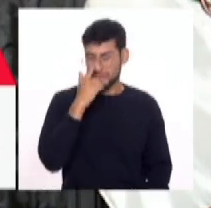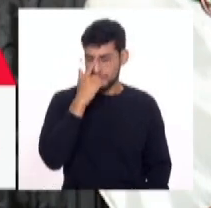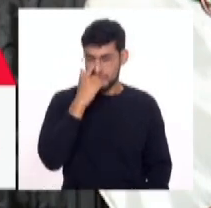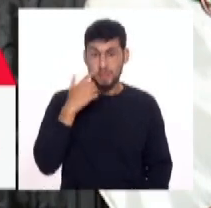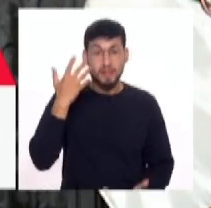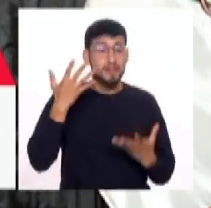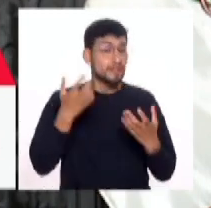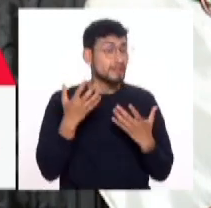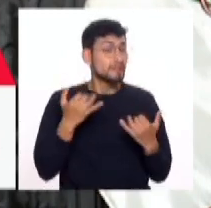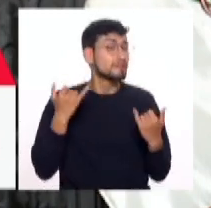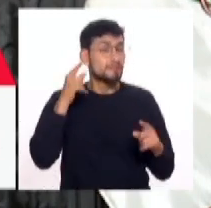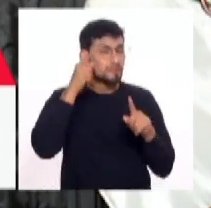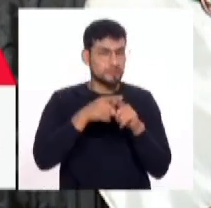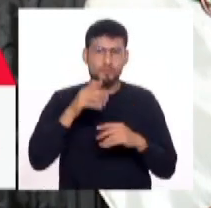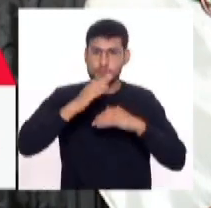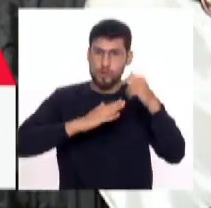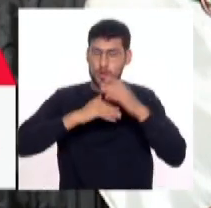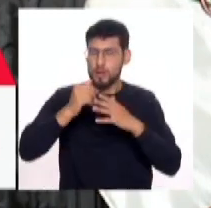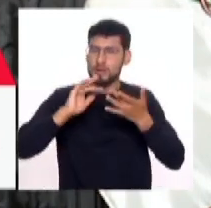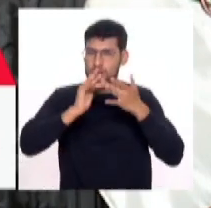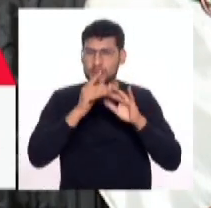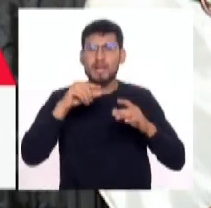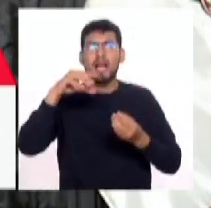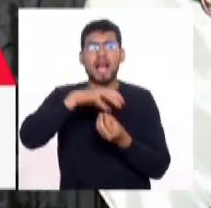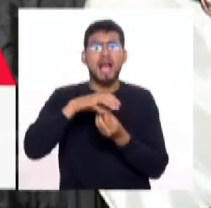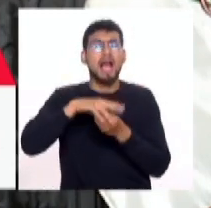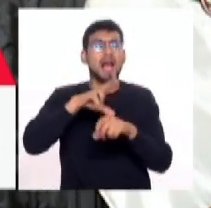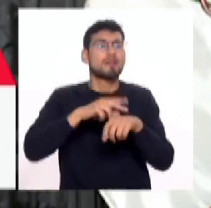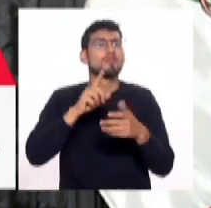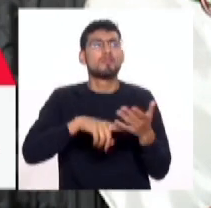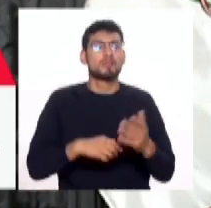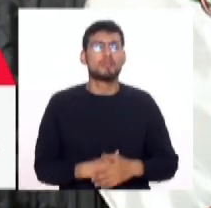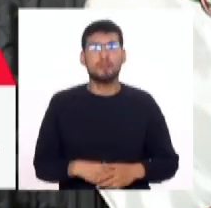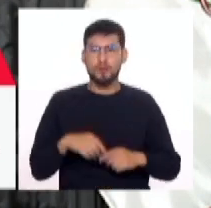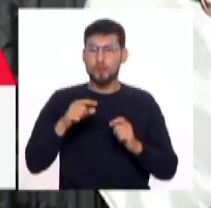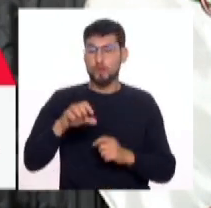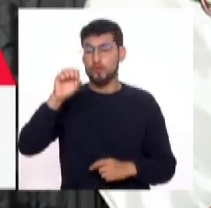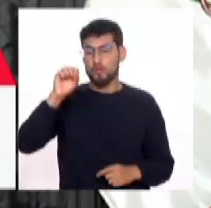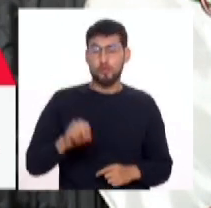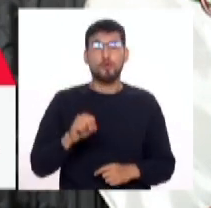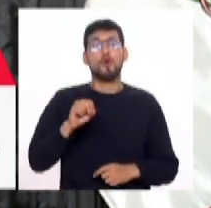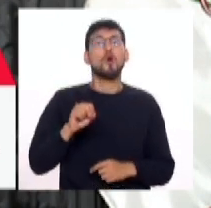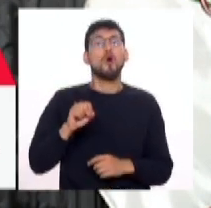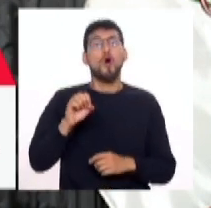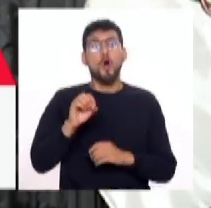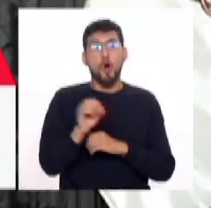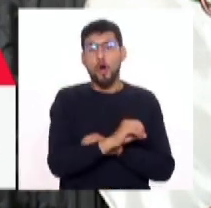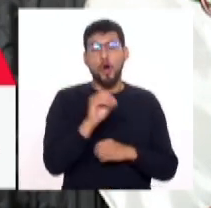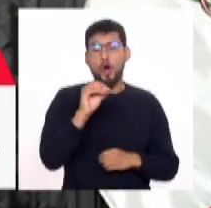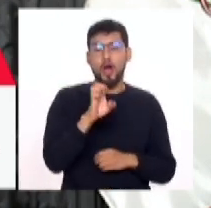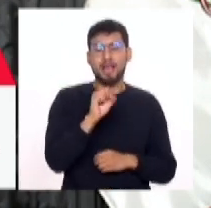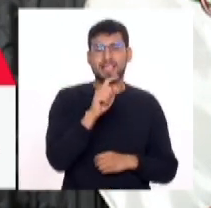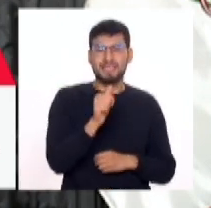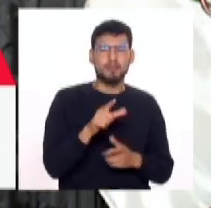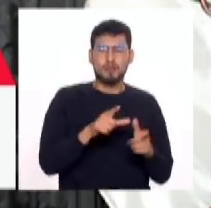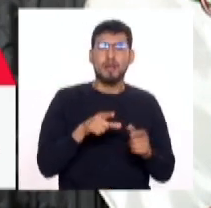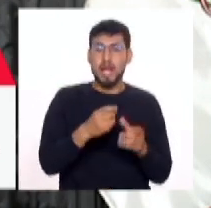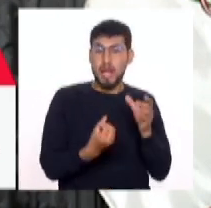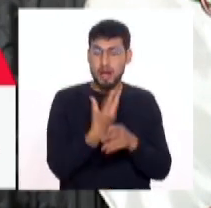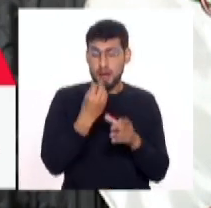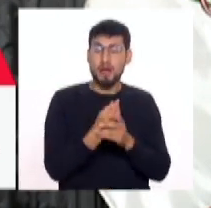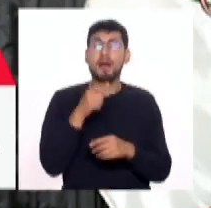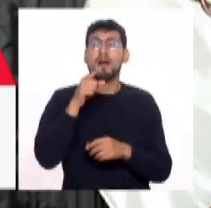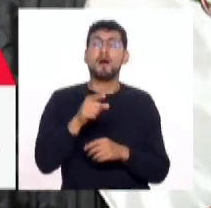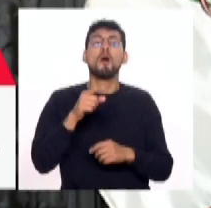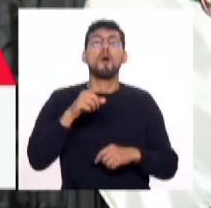Buscamos extender ahora la construcción de las redes de gas natural hacia la concesión suroeste, que compromete las regiones de Arequipa,